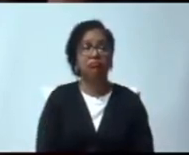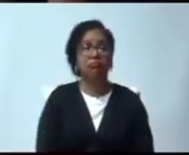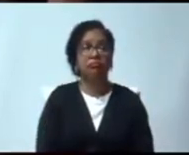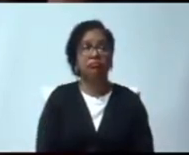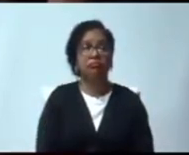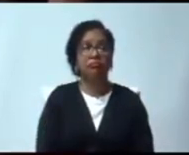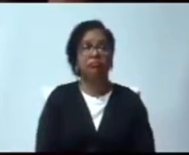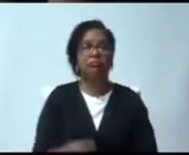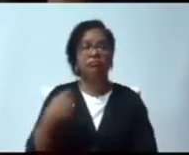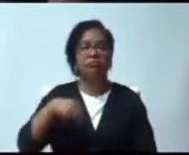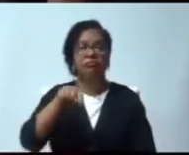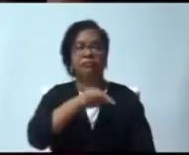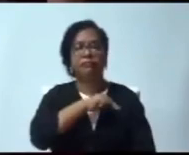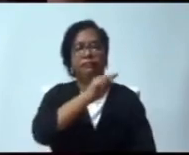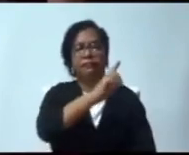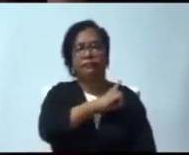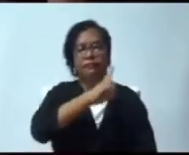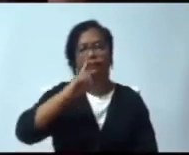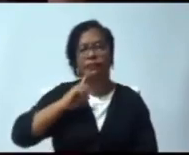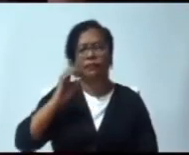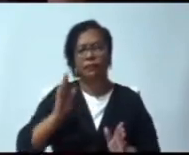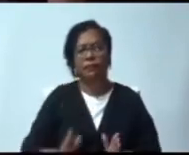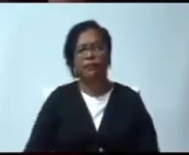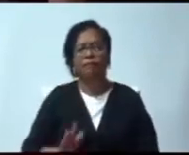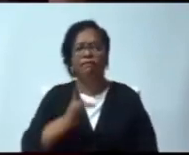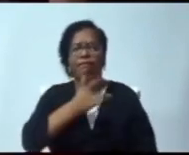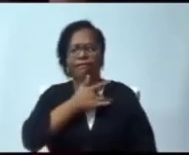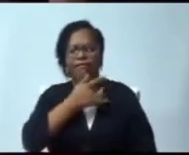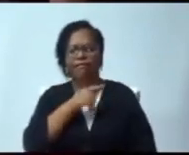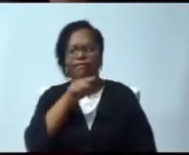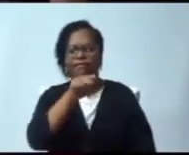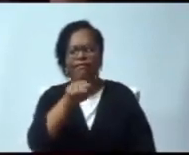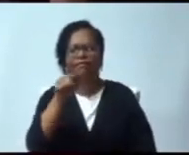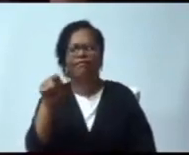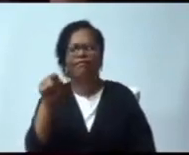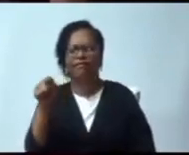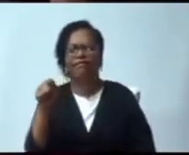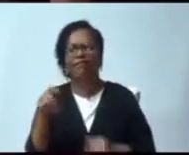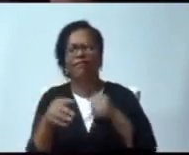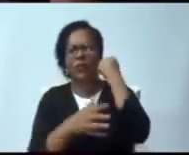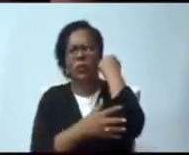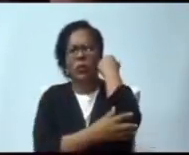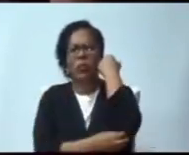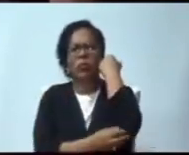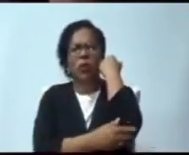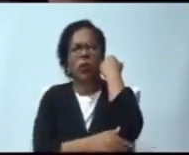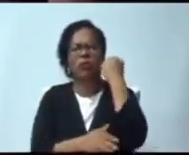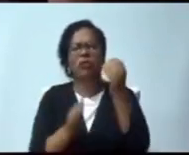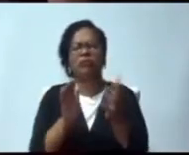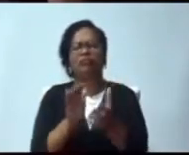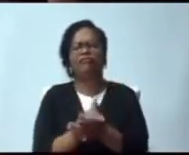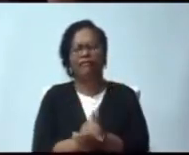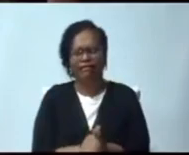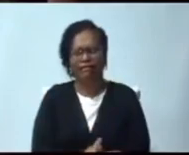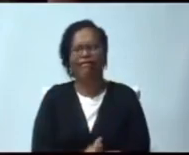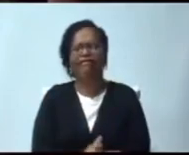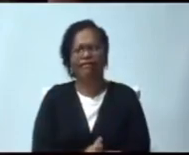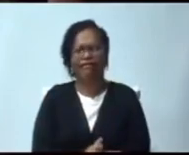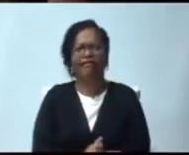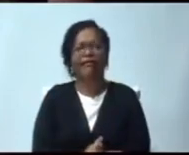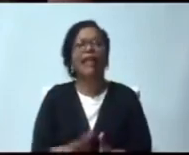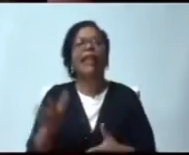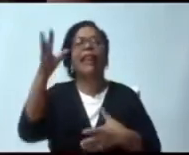abajo, que también además de la fecha religiosa sea incluida el primero de mayo